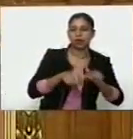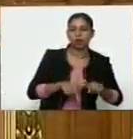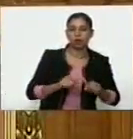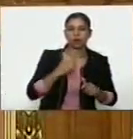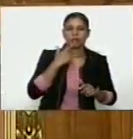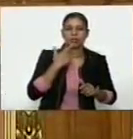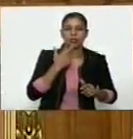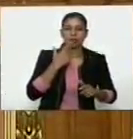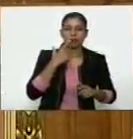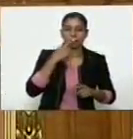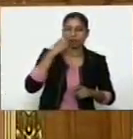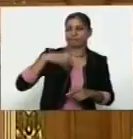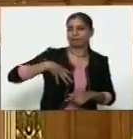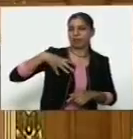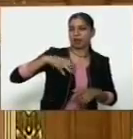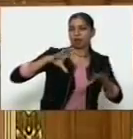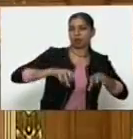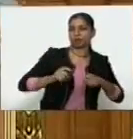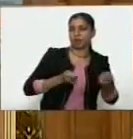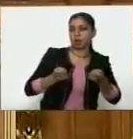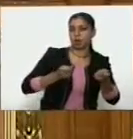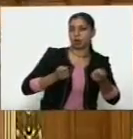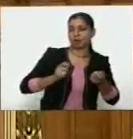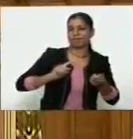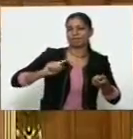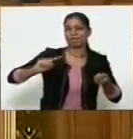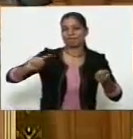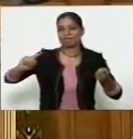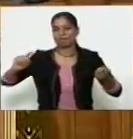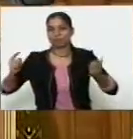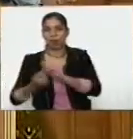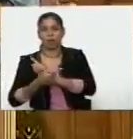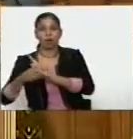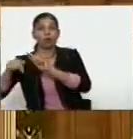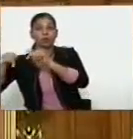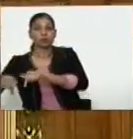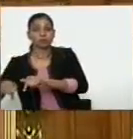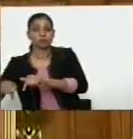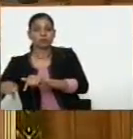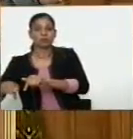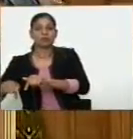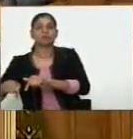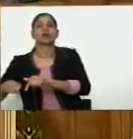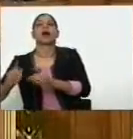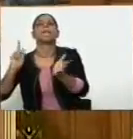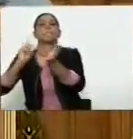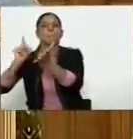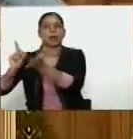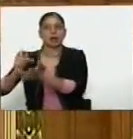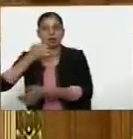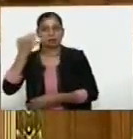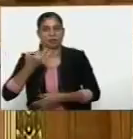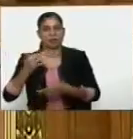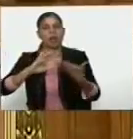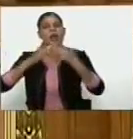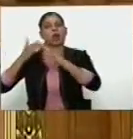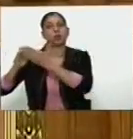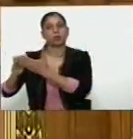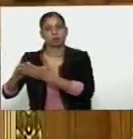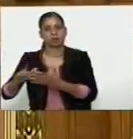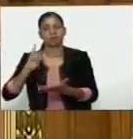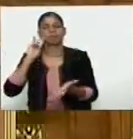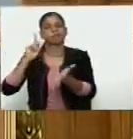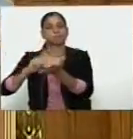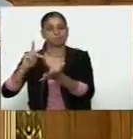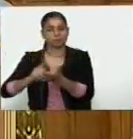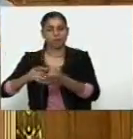régimen liberal burgués a el régimen participativo, protagónico